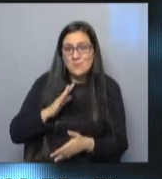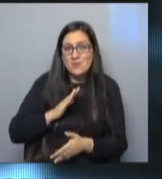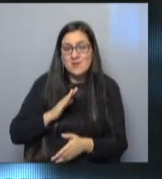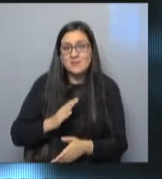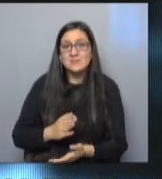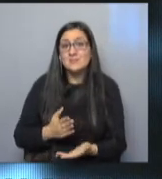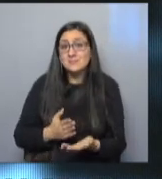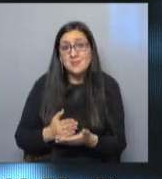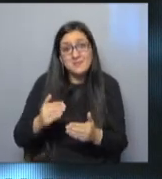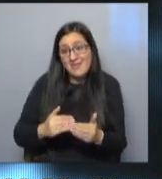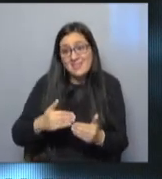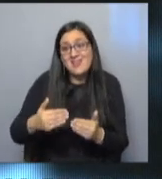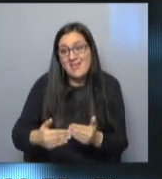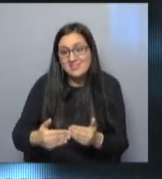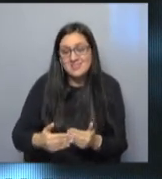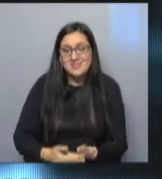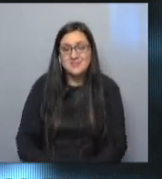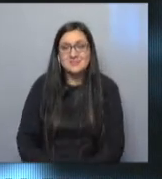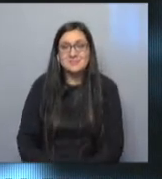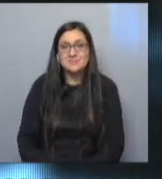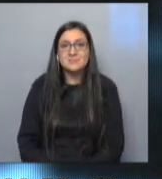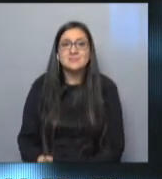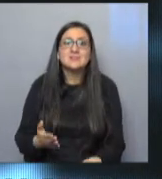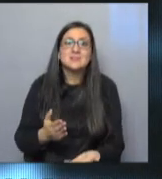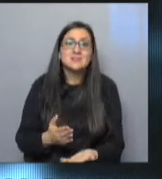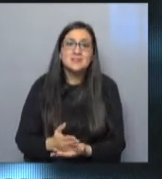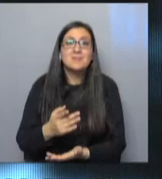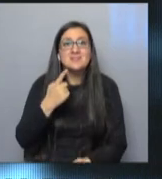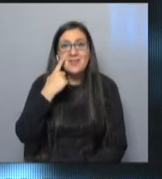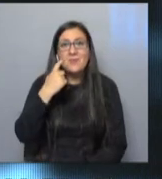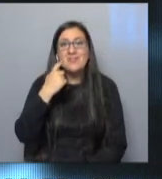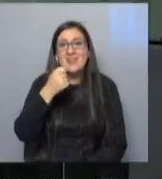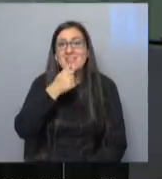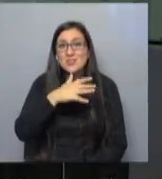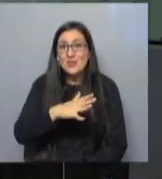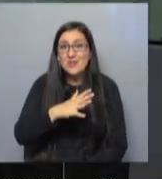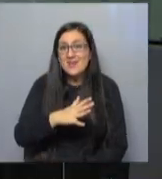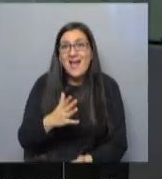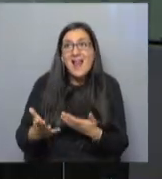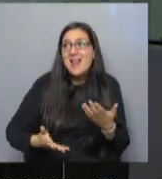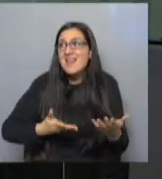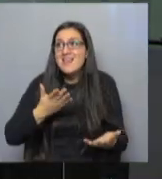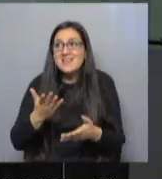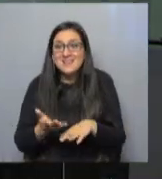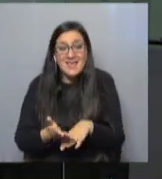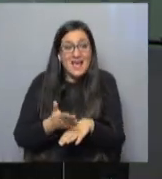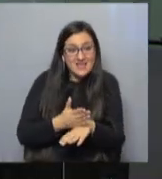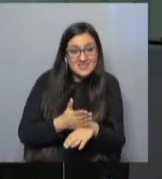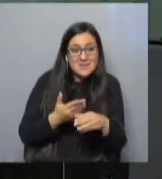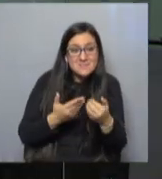adelantada en ese entonces bueno adelantada siempre uno encuentra en la historia a alguien antes lo